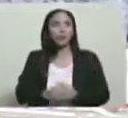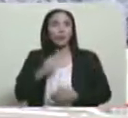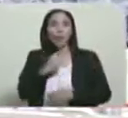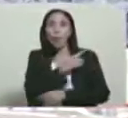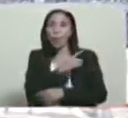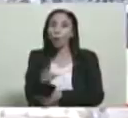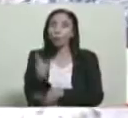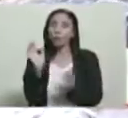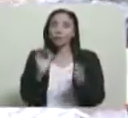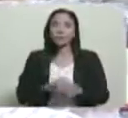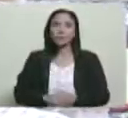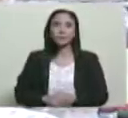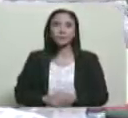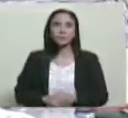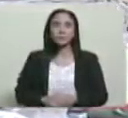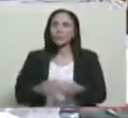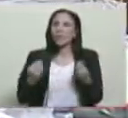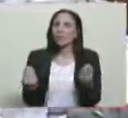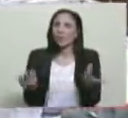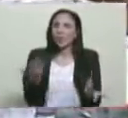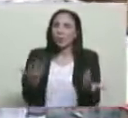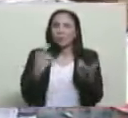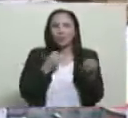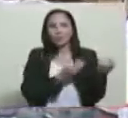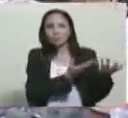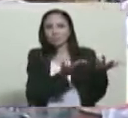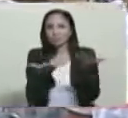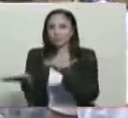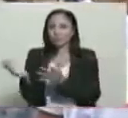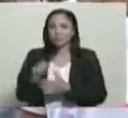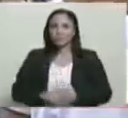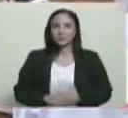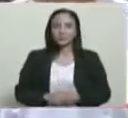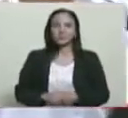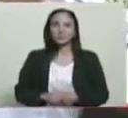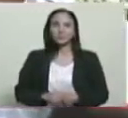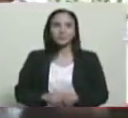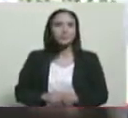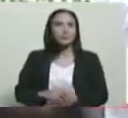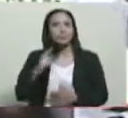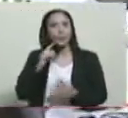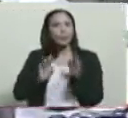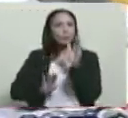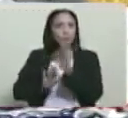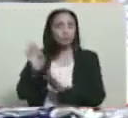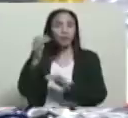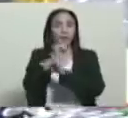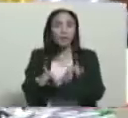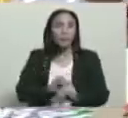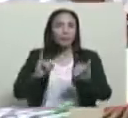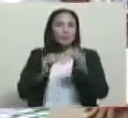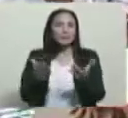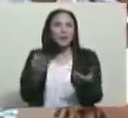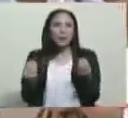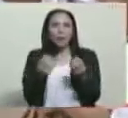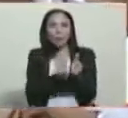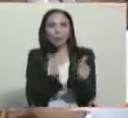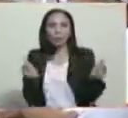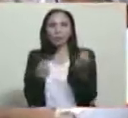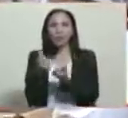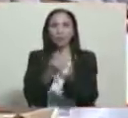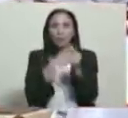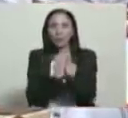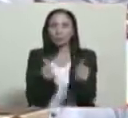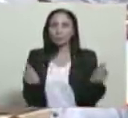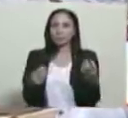en reuniones de cómo íbamos nosotros recuperando, consolidando nuestra independencia económica. Y tiene que ver